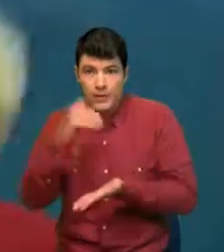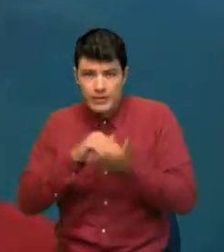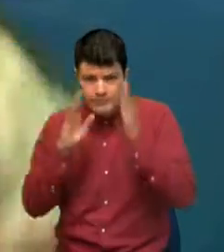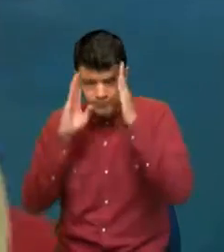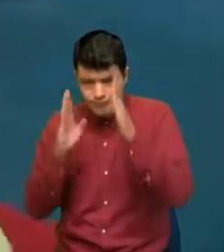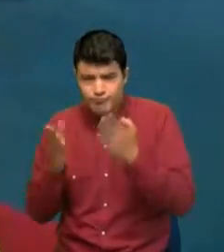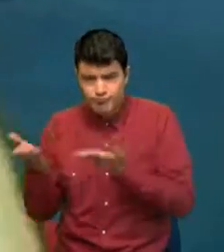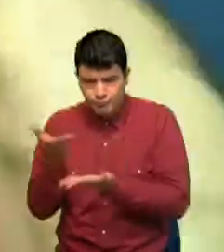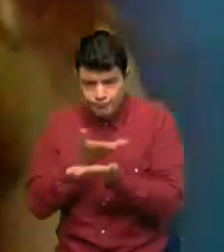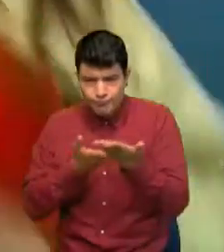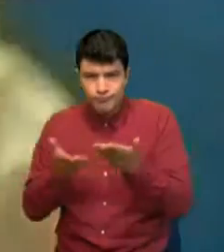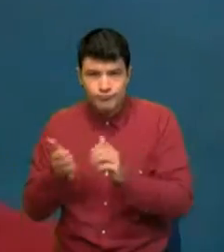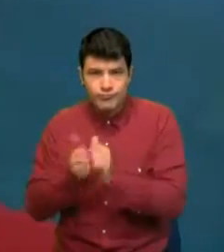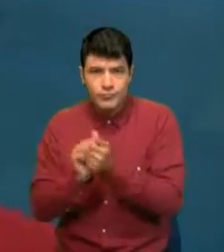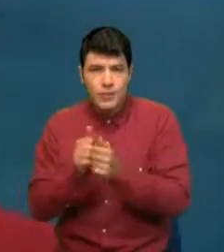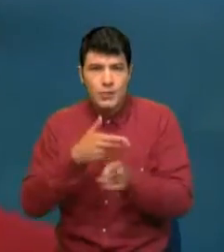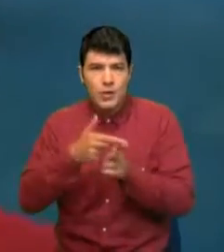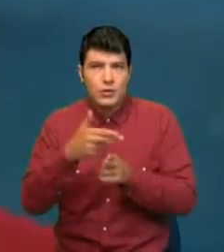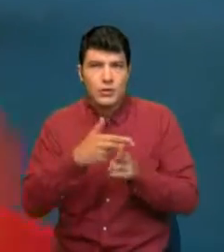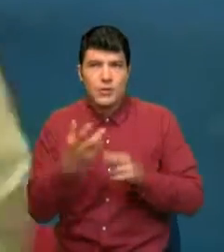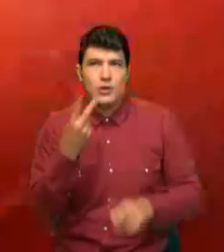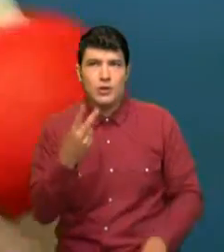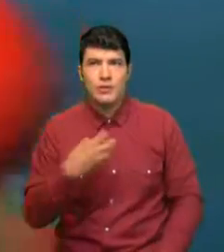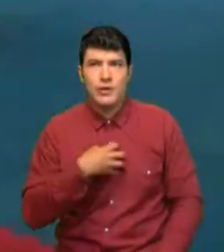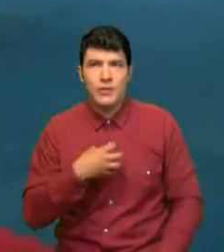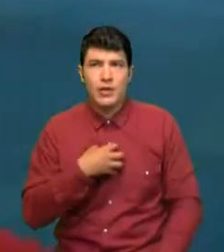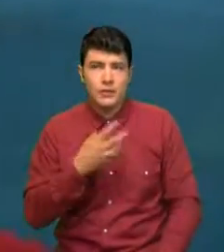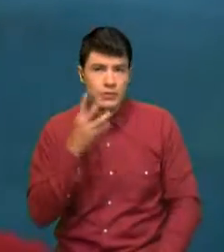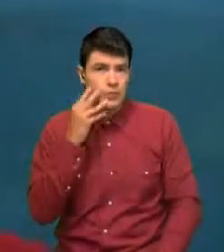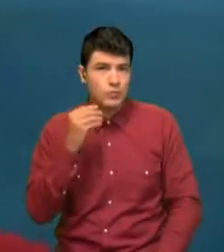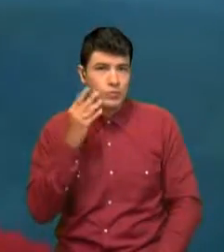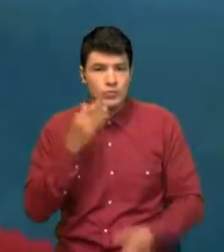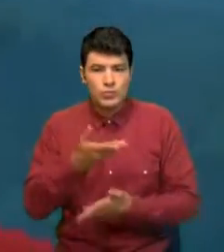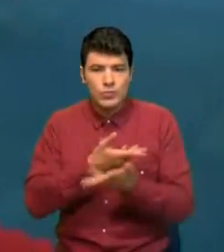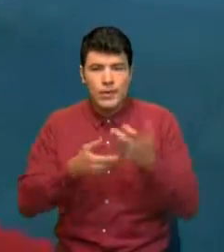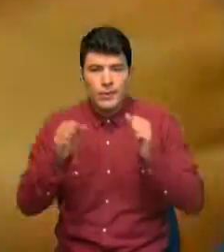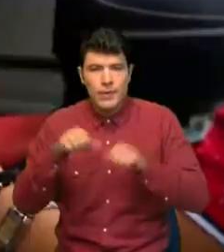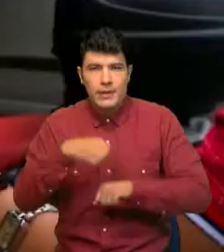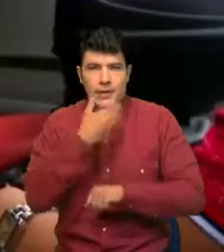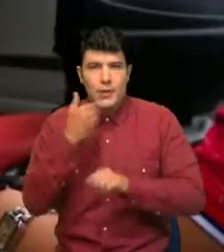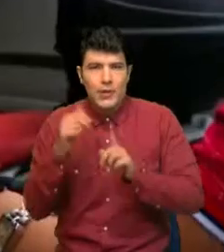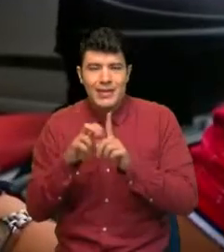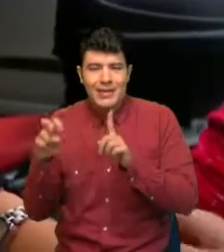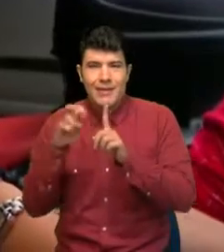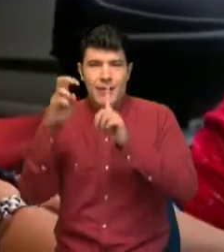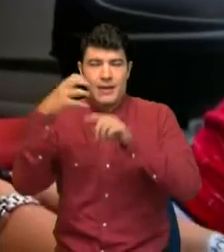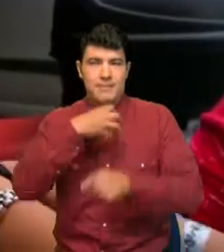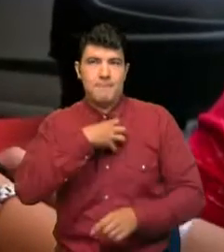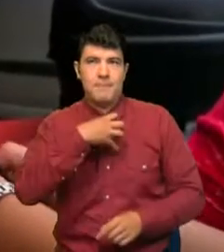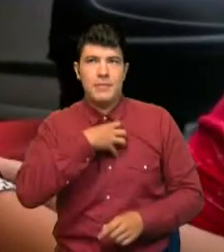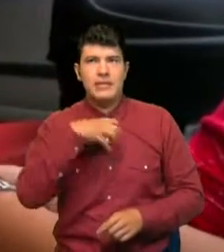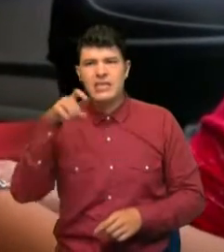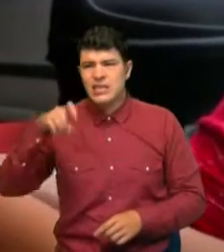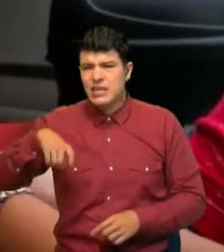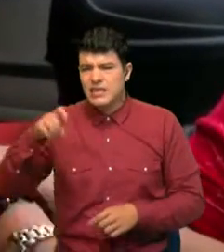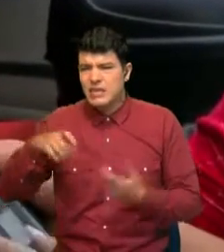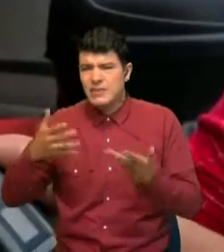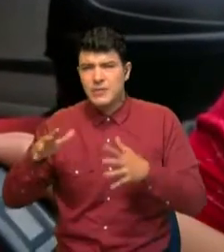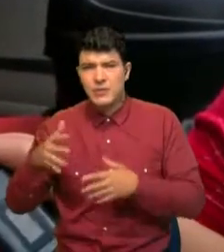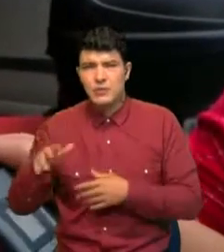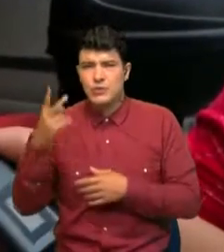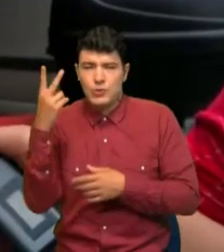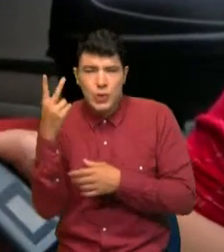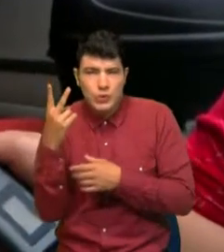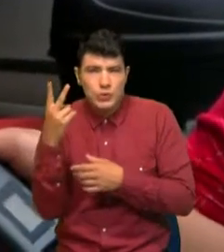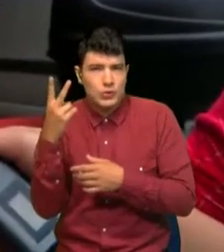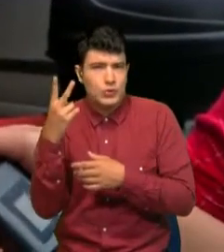torneos de fogueo antes de afrontar juegos nacionales para elevar el nivel competitivo se necesitan por lo menos 22 torneos por